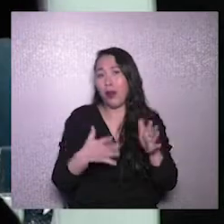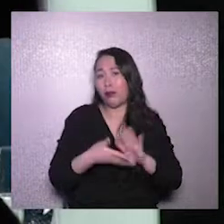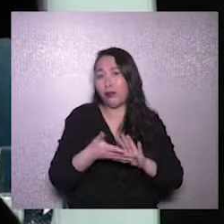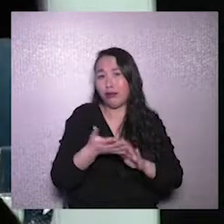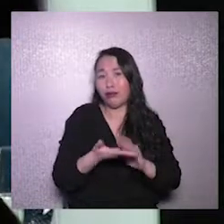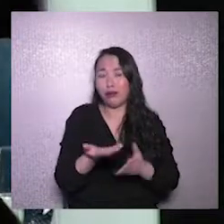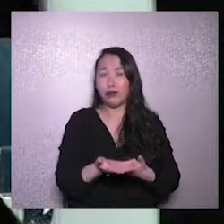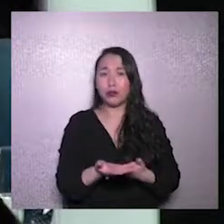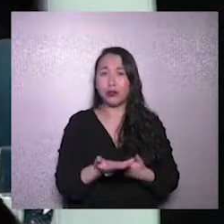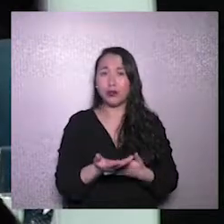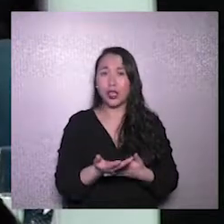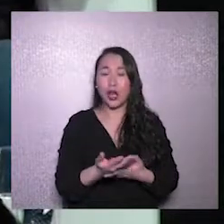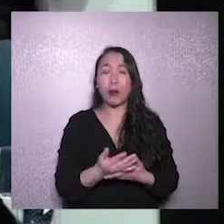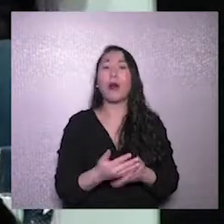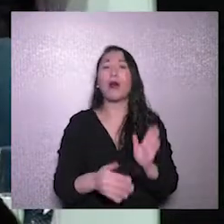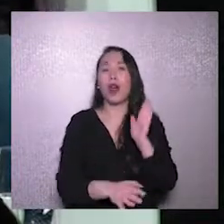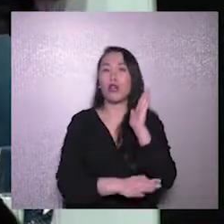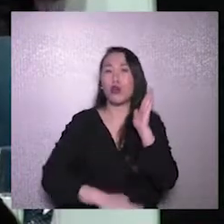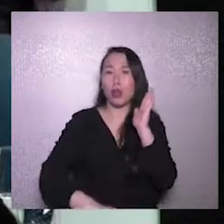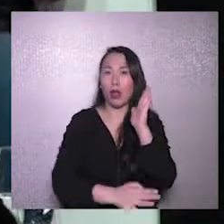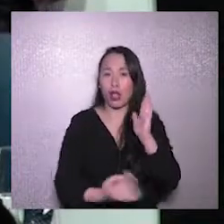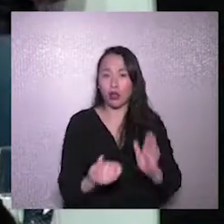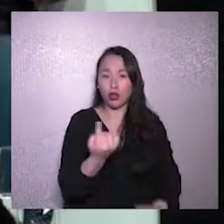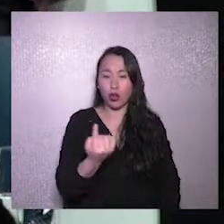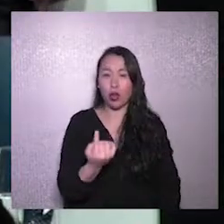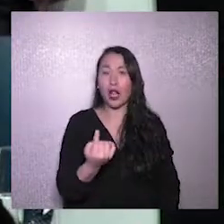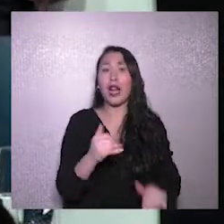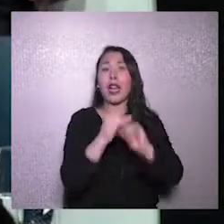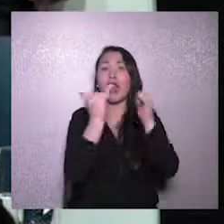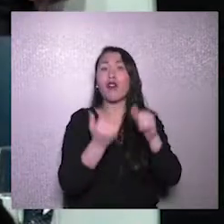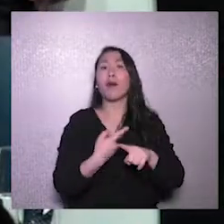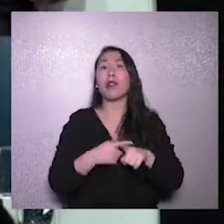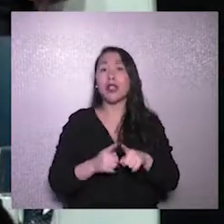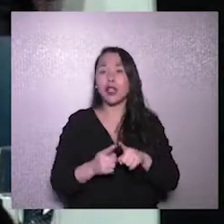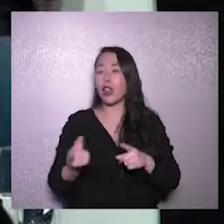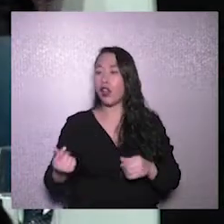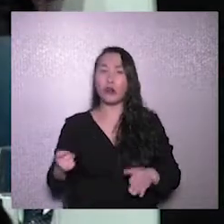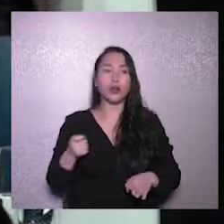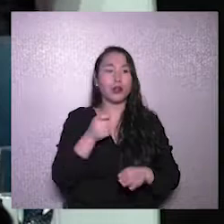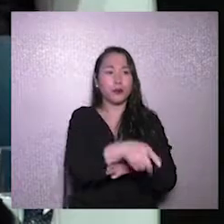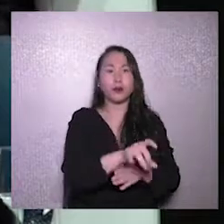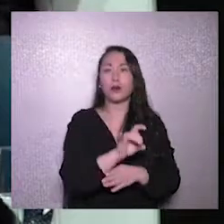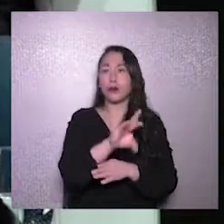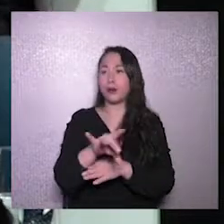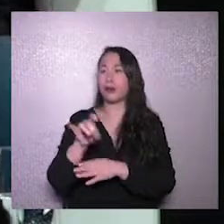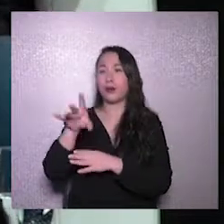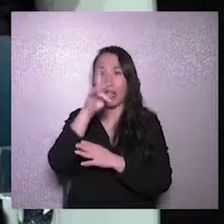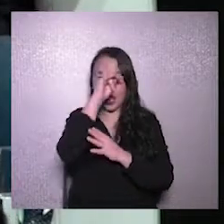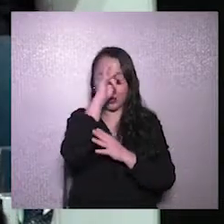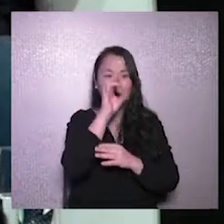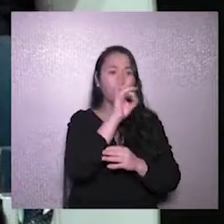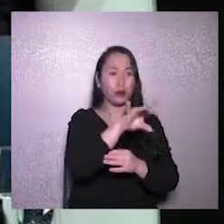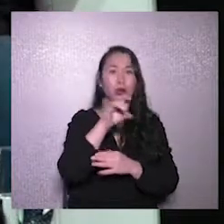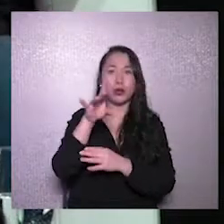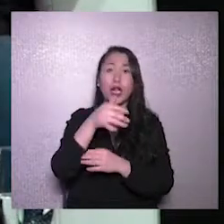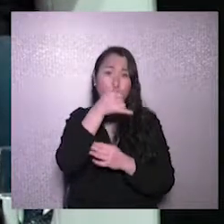poder sustentar la manera distinta de transferir los recursos a los hospitales, a la atención